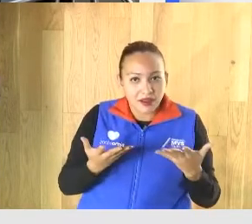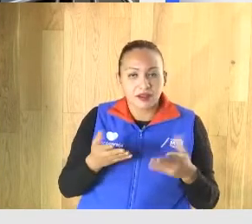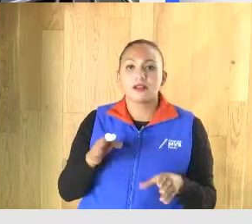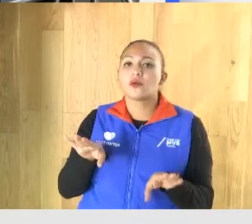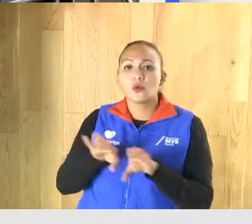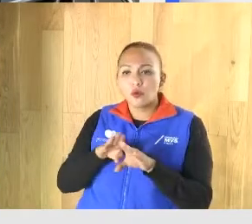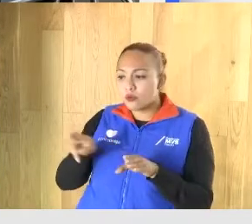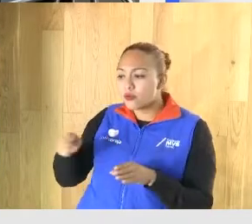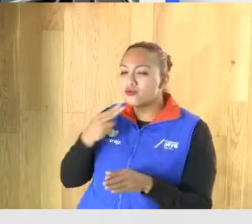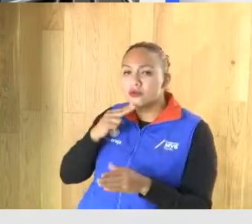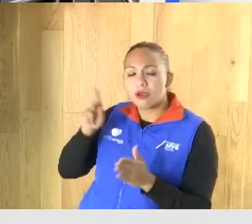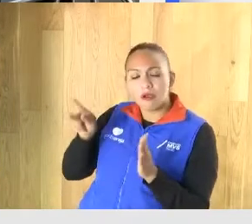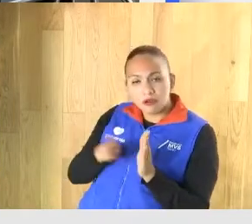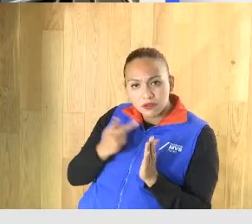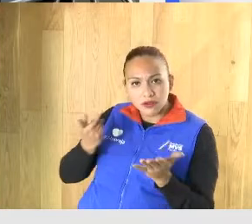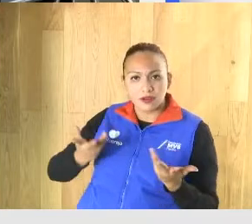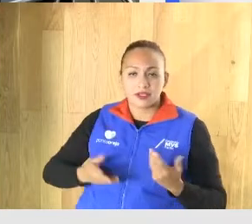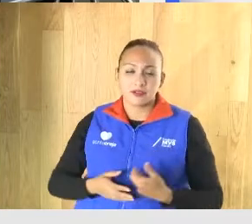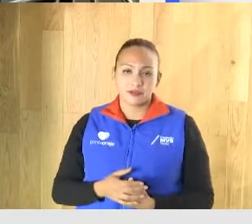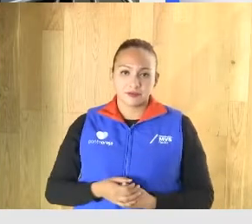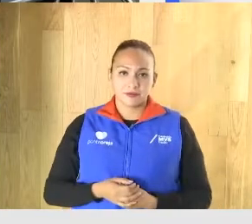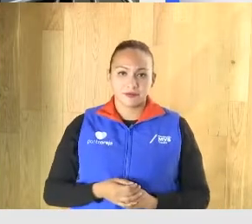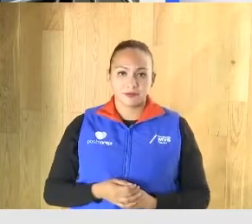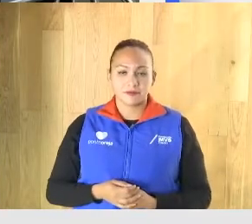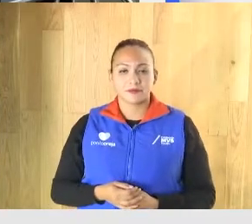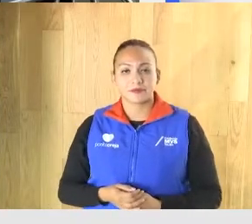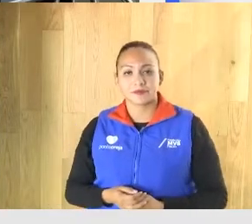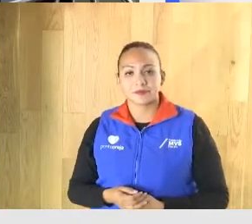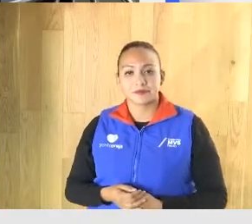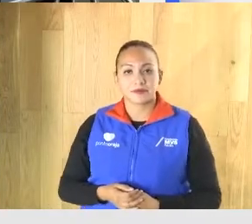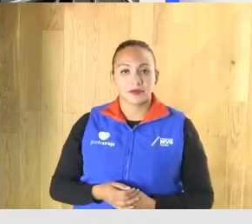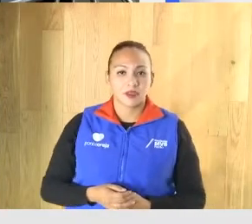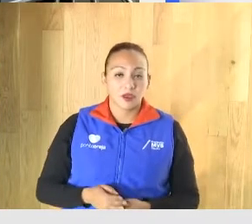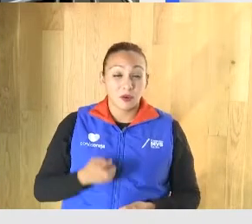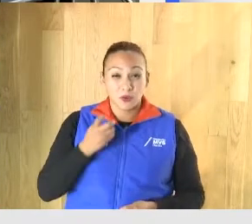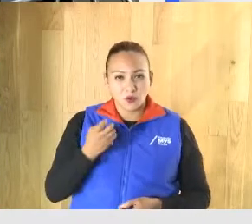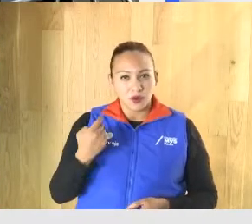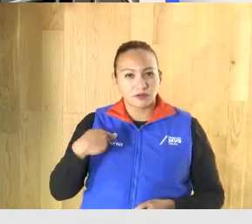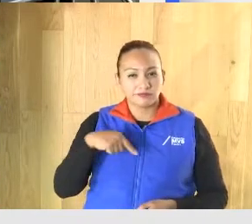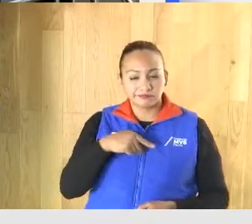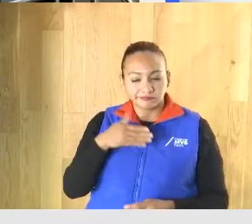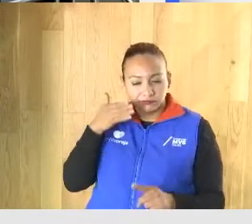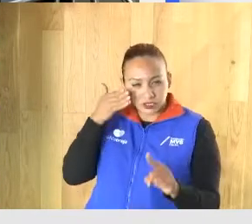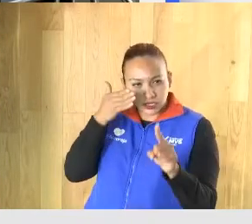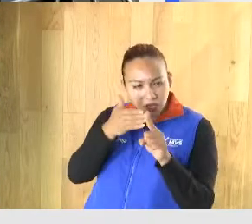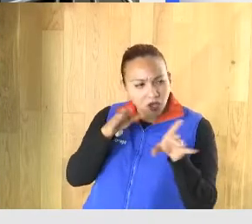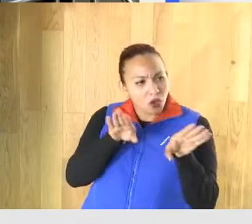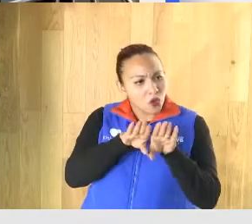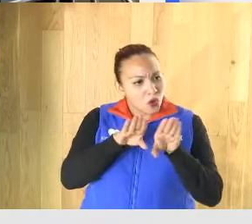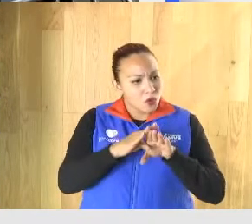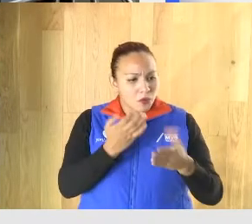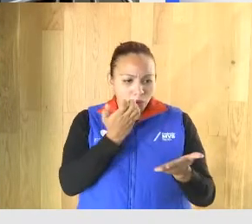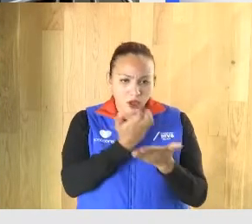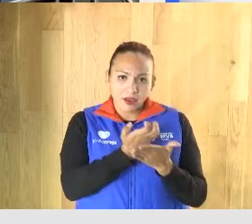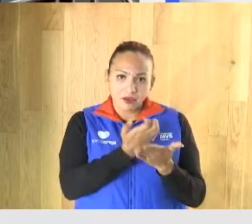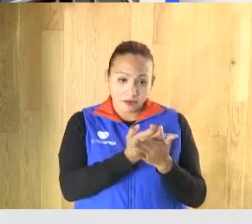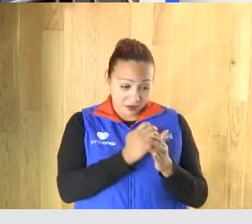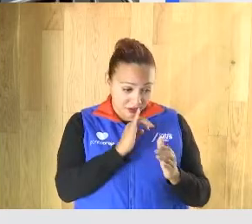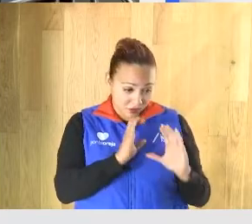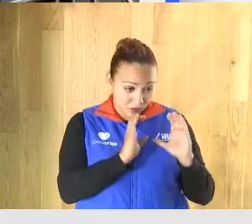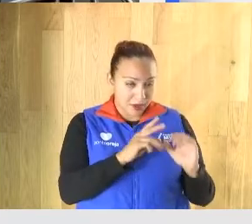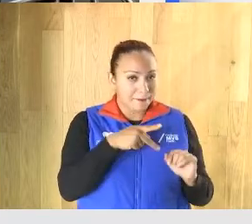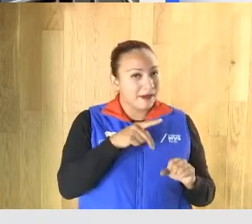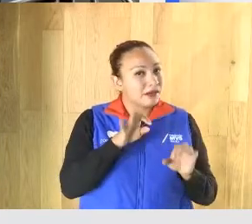hoy es poner el foco en avanzar hacia un modelo más circular, si queremos descarbonizar la economía, si queremos proteger el planeta, y también